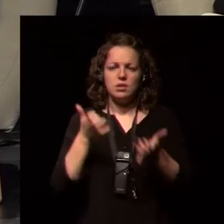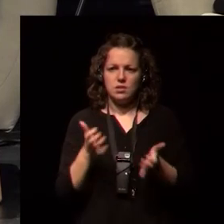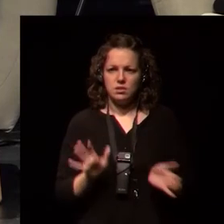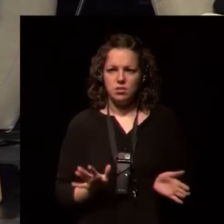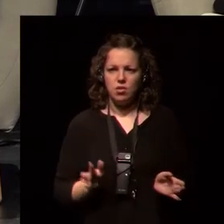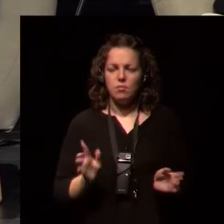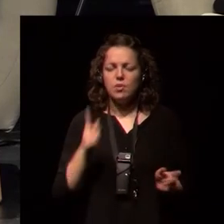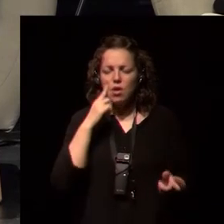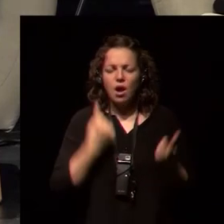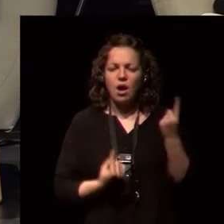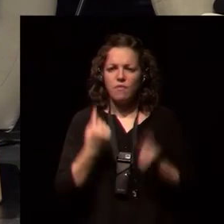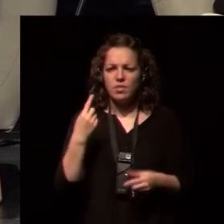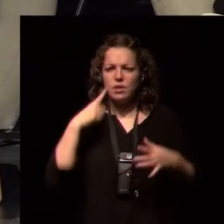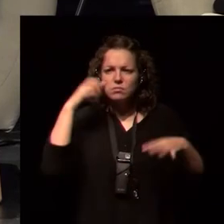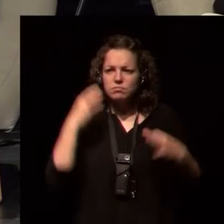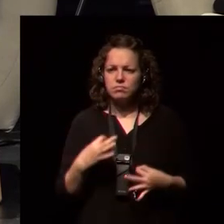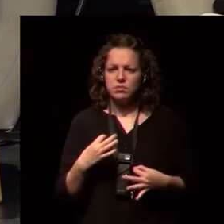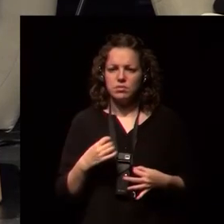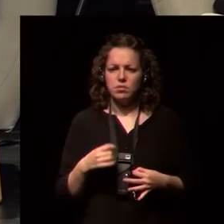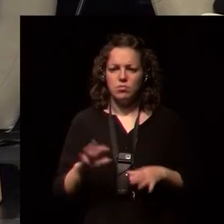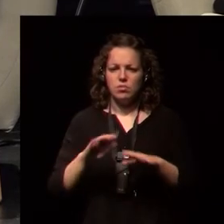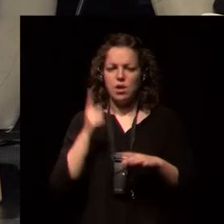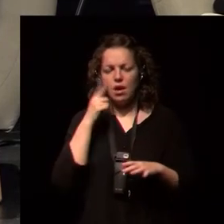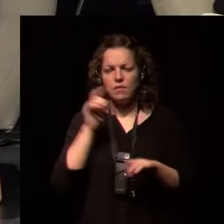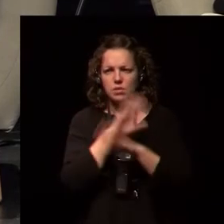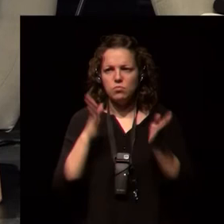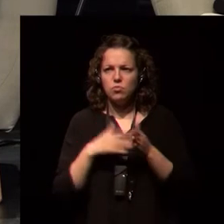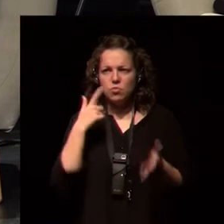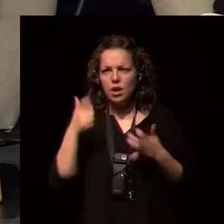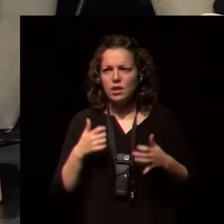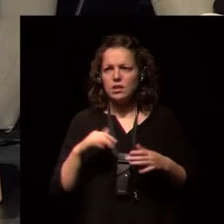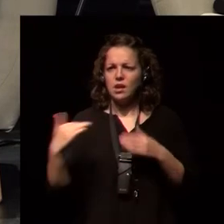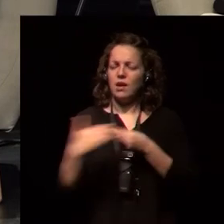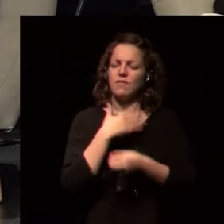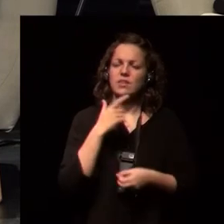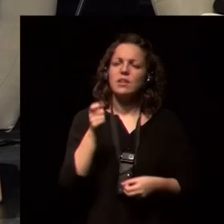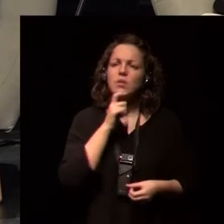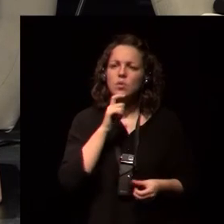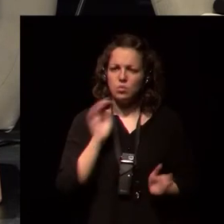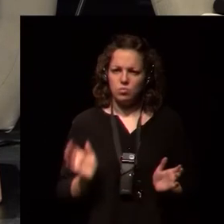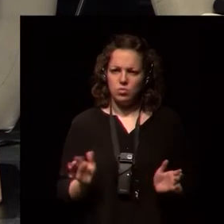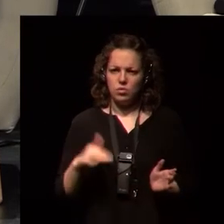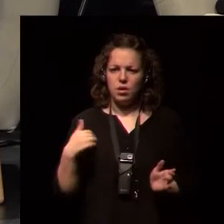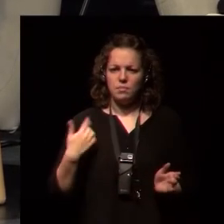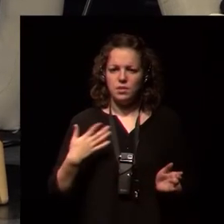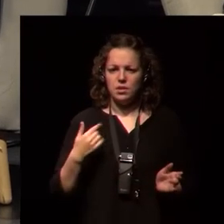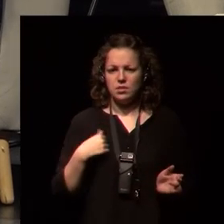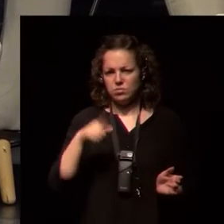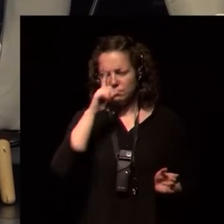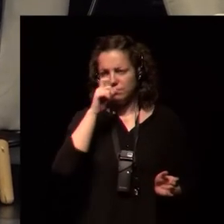estamos seguros de cómo este mundo del arte nos influye a nosotros. Eso me ha recordado.